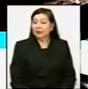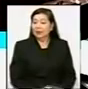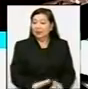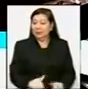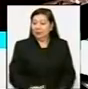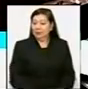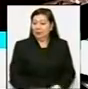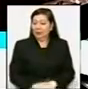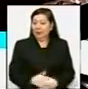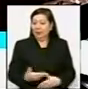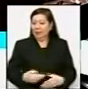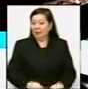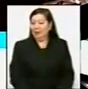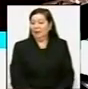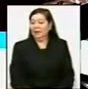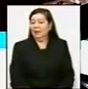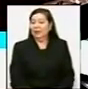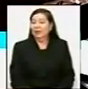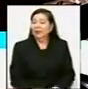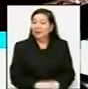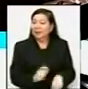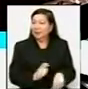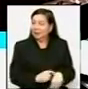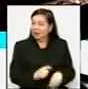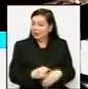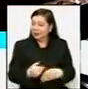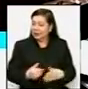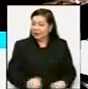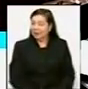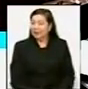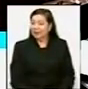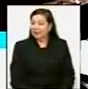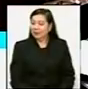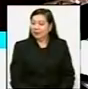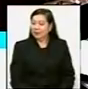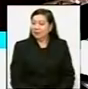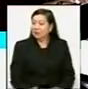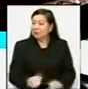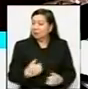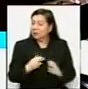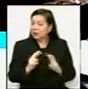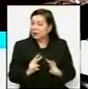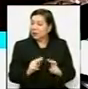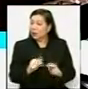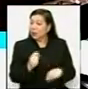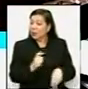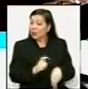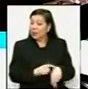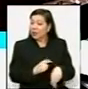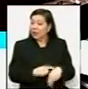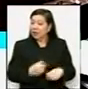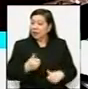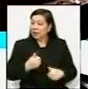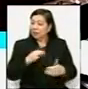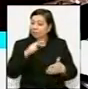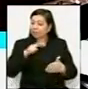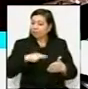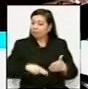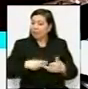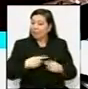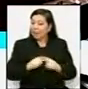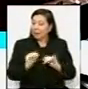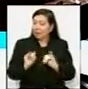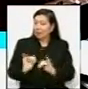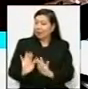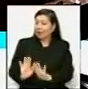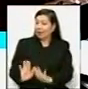un requisito de acceso, que es el momento de la inscripción. Se puede fijar también otro momento en el cual se revise, pero dejarlo